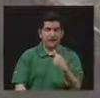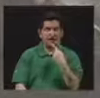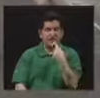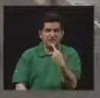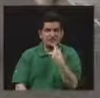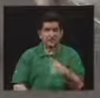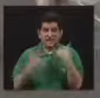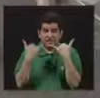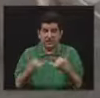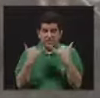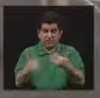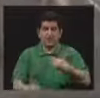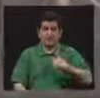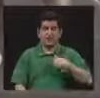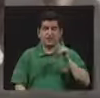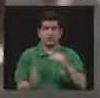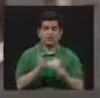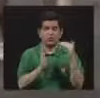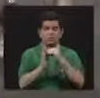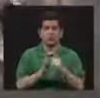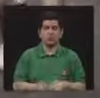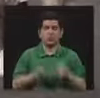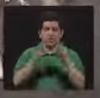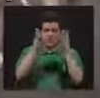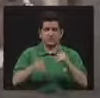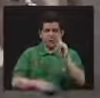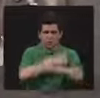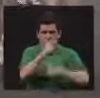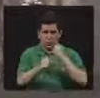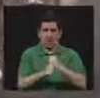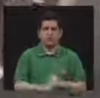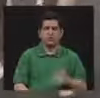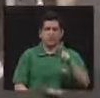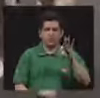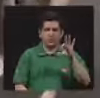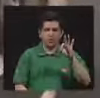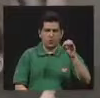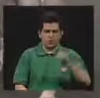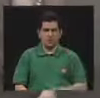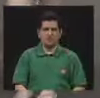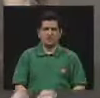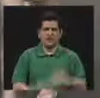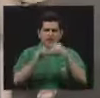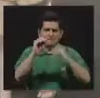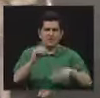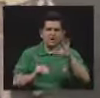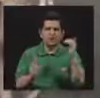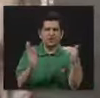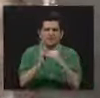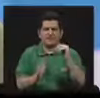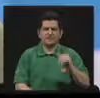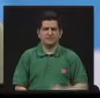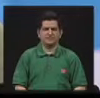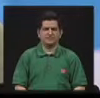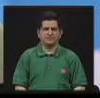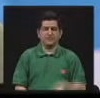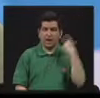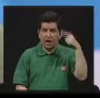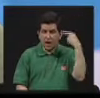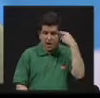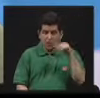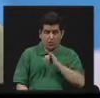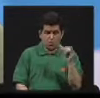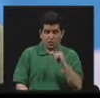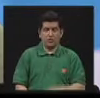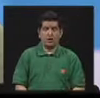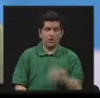afirma que actualmente recibimos 2 millones de turistas al año, mientras que en 1990 eran menos de 500.000. El gobierno,